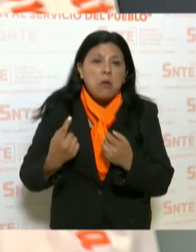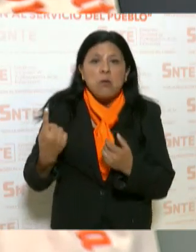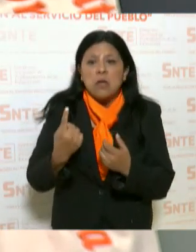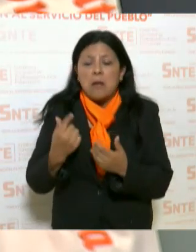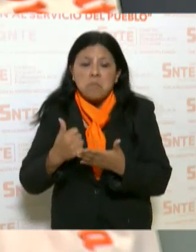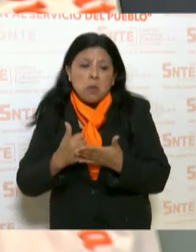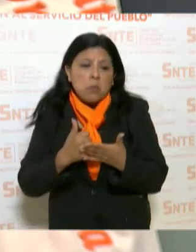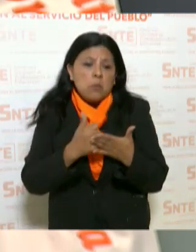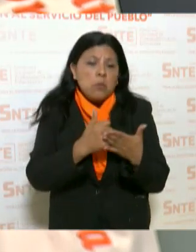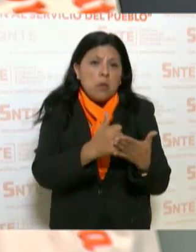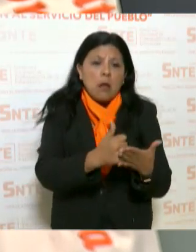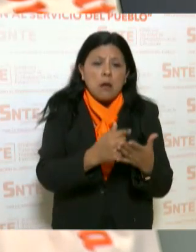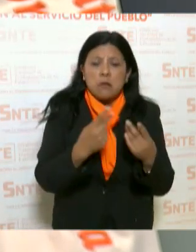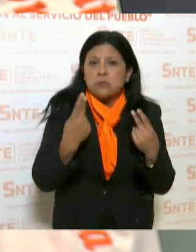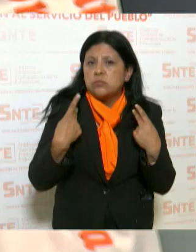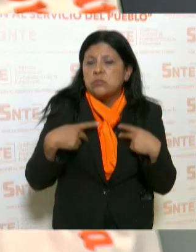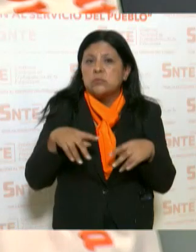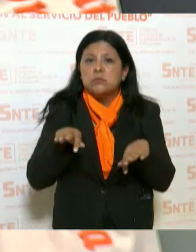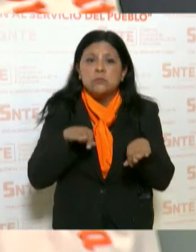como